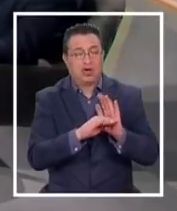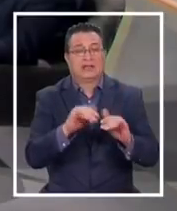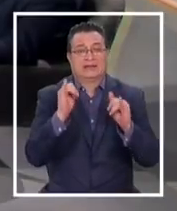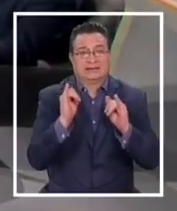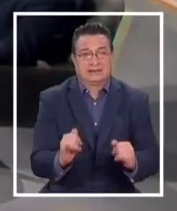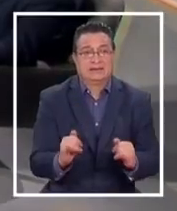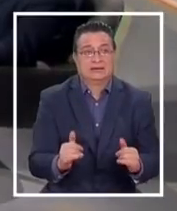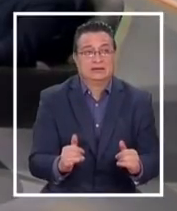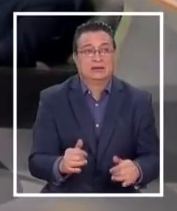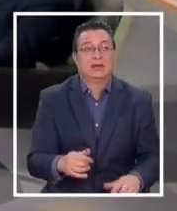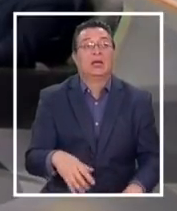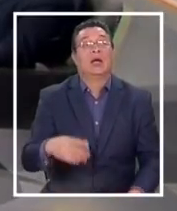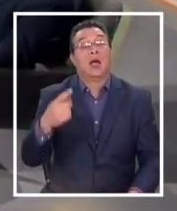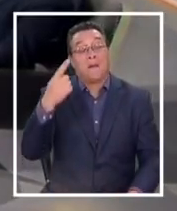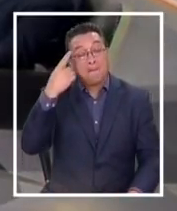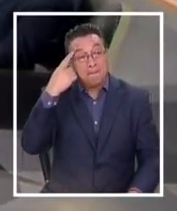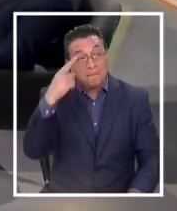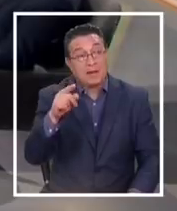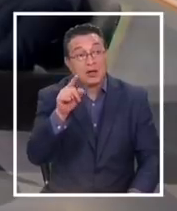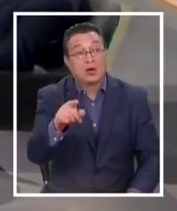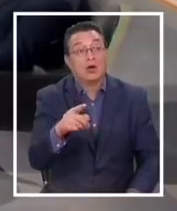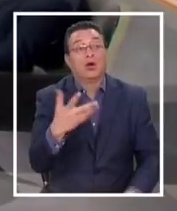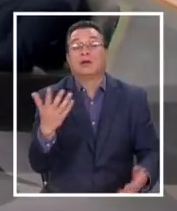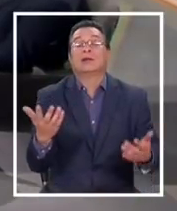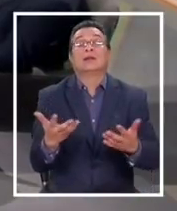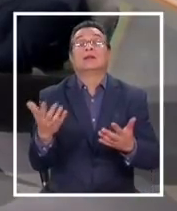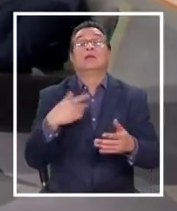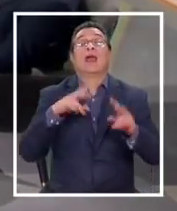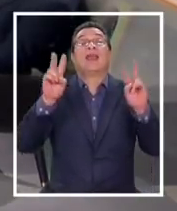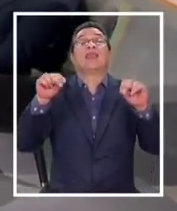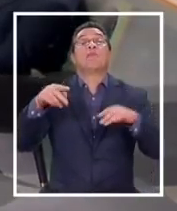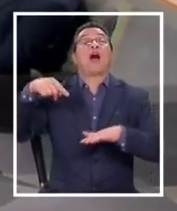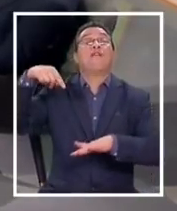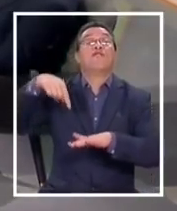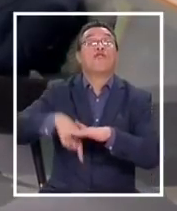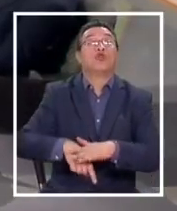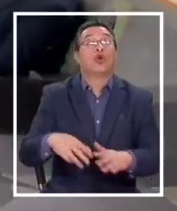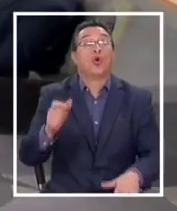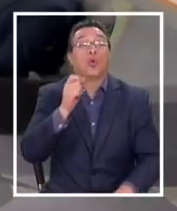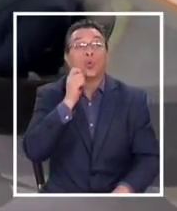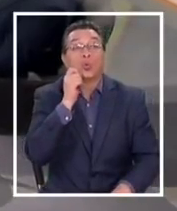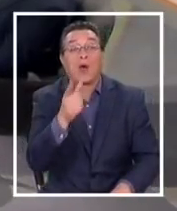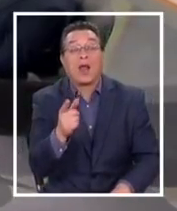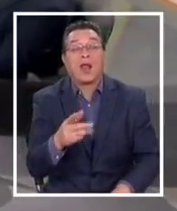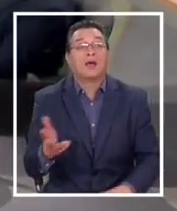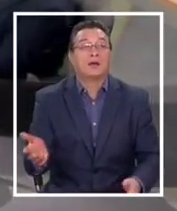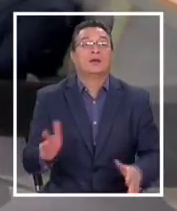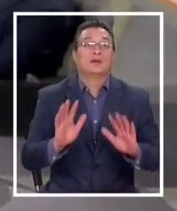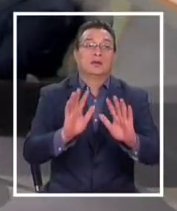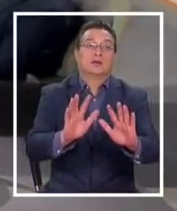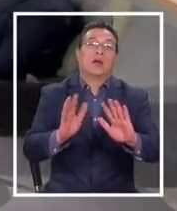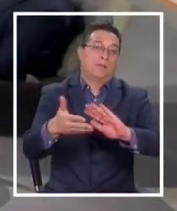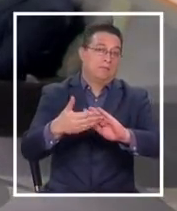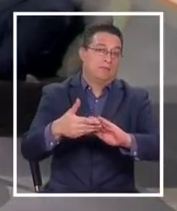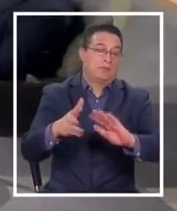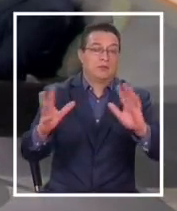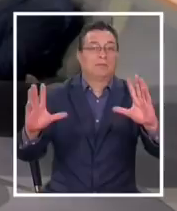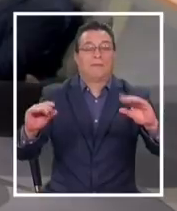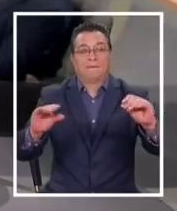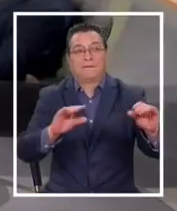pues, pero más allá de eso, ¿cuál es el tema de fondo acá? ¿Sabes qué facultad exclusiva? El gobierno se ha transformado